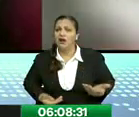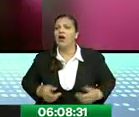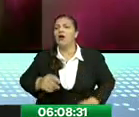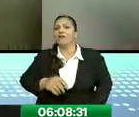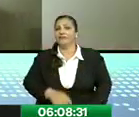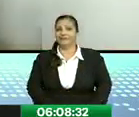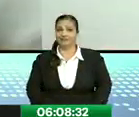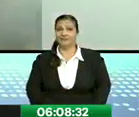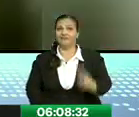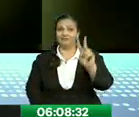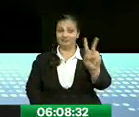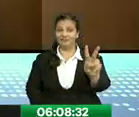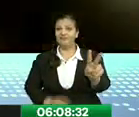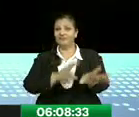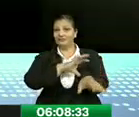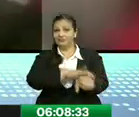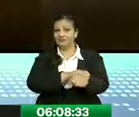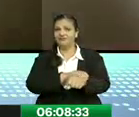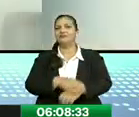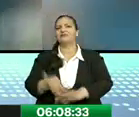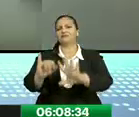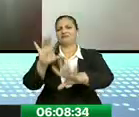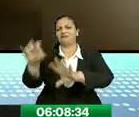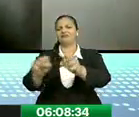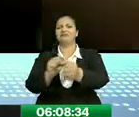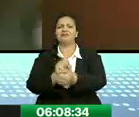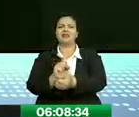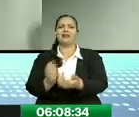el derrotero estaba adentro.